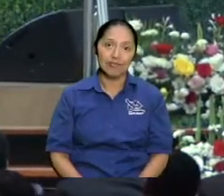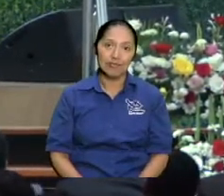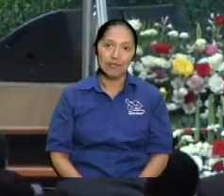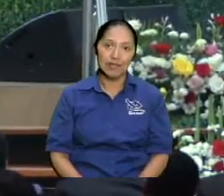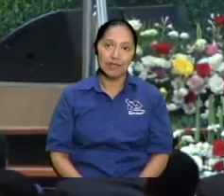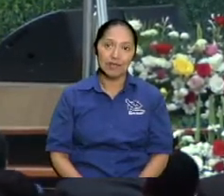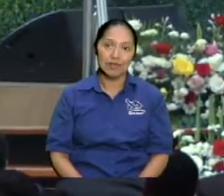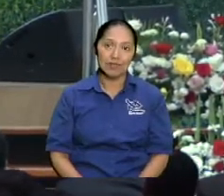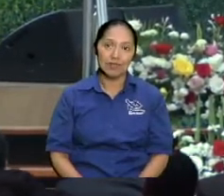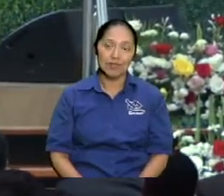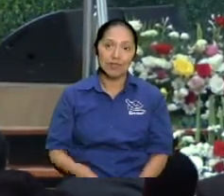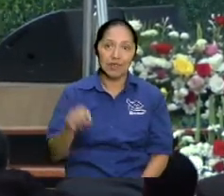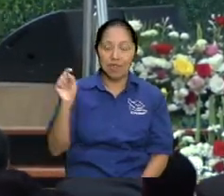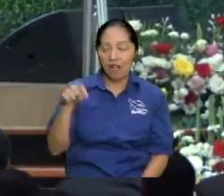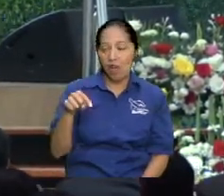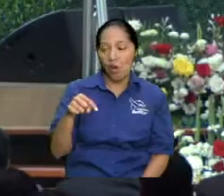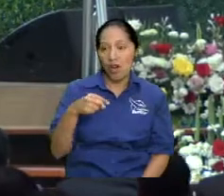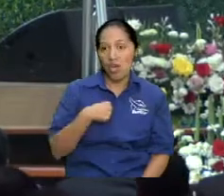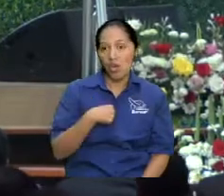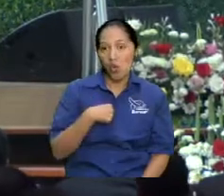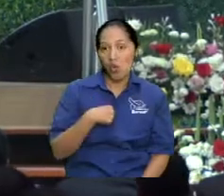La paca, pues.